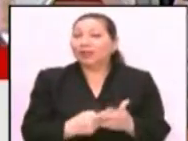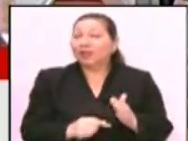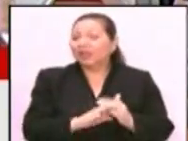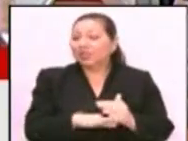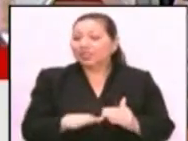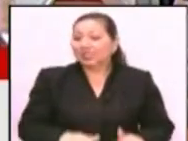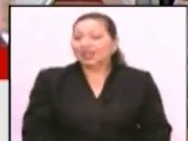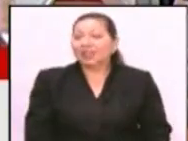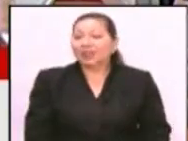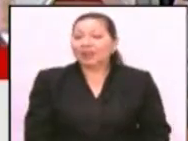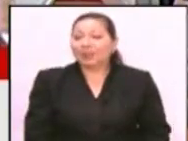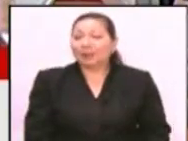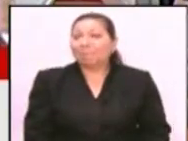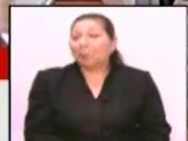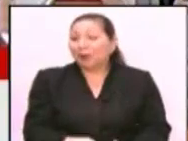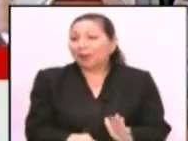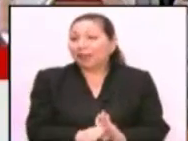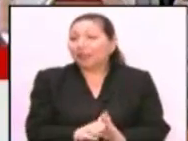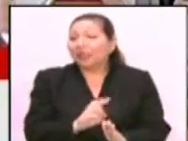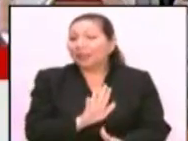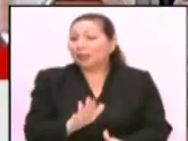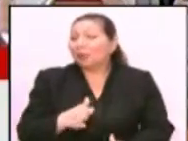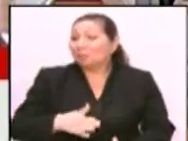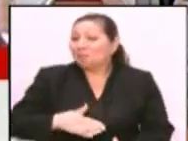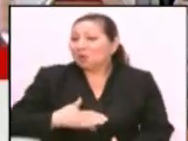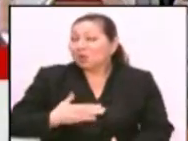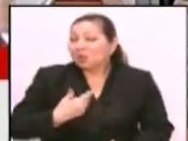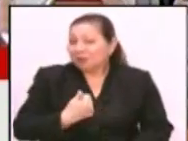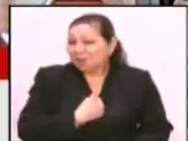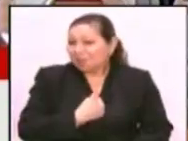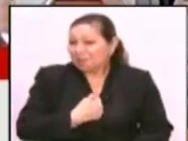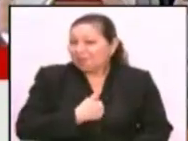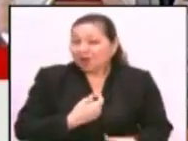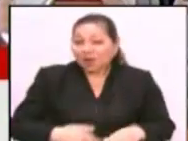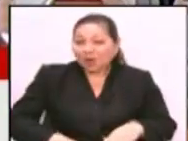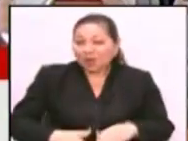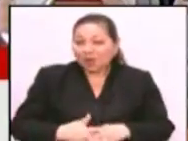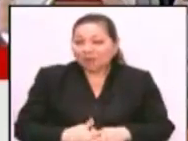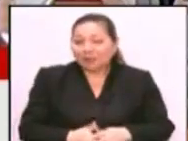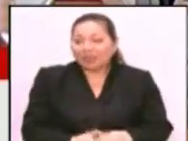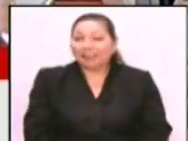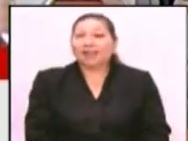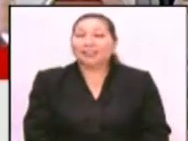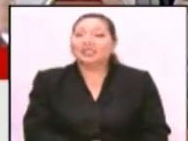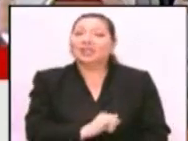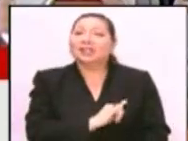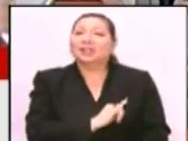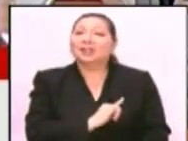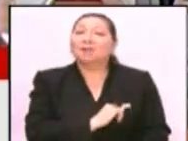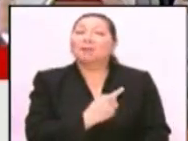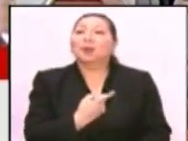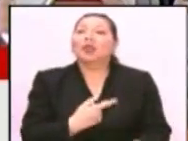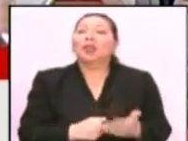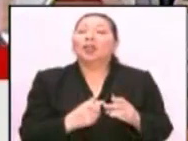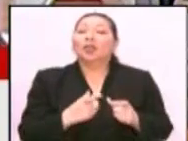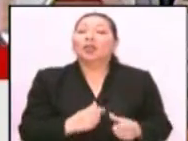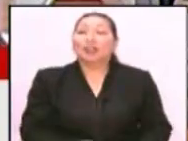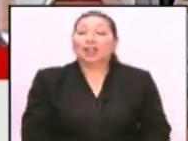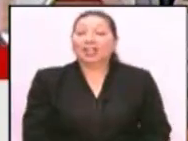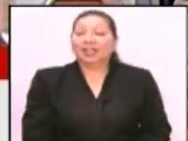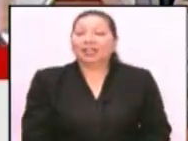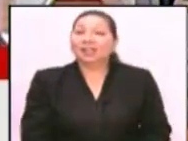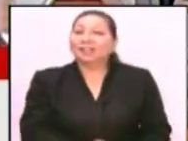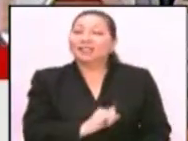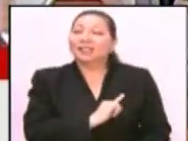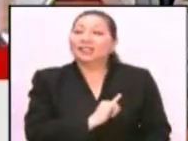¿no? Por ejemplo, de que ellos mismos puedan hacer, bajo un convenio de la institución, porque hay que controlar aún así, de